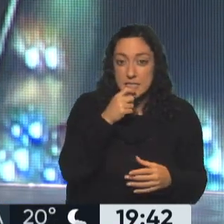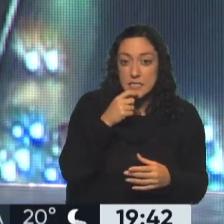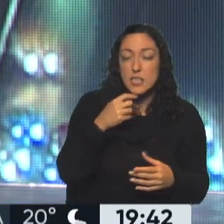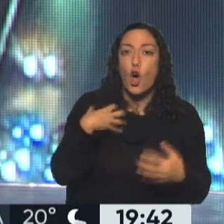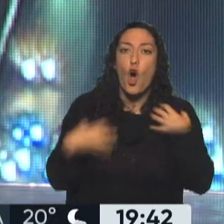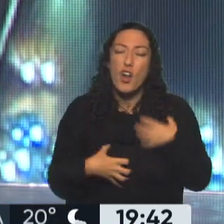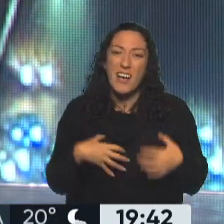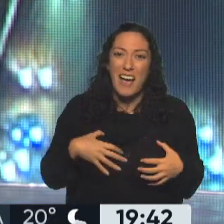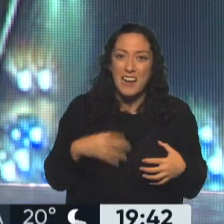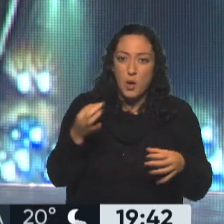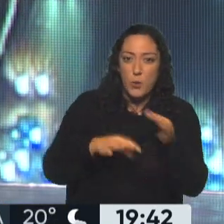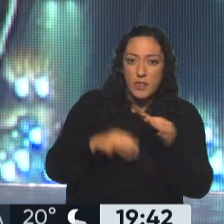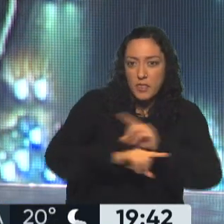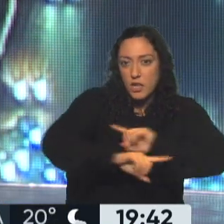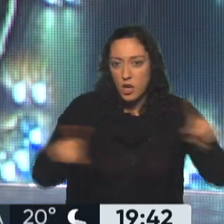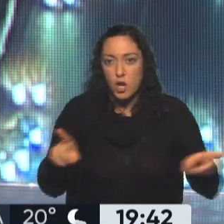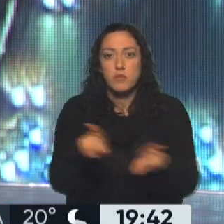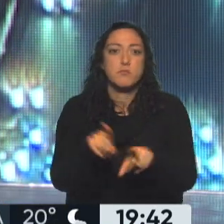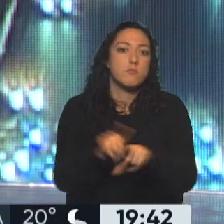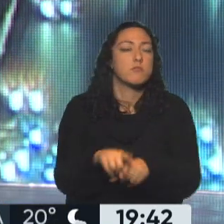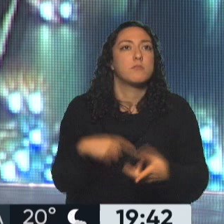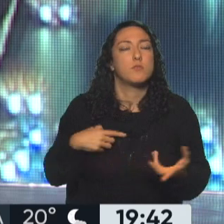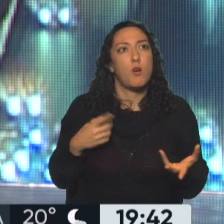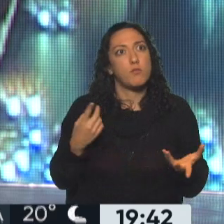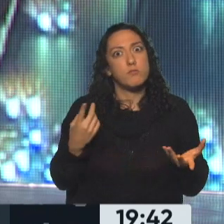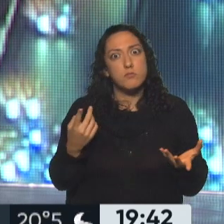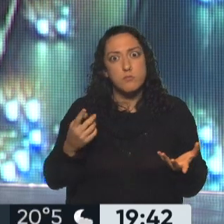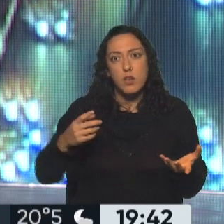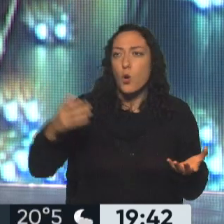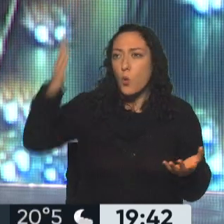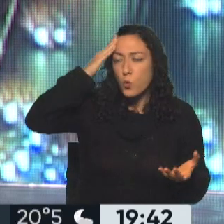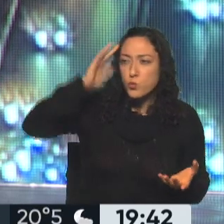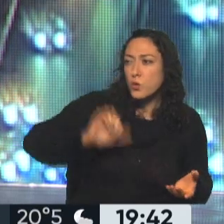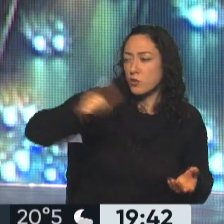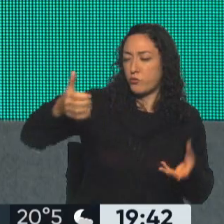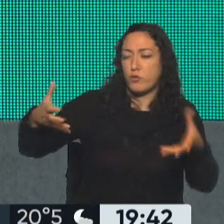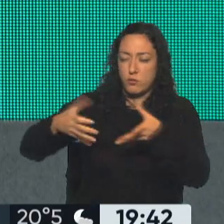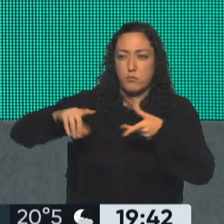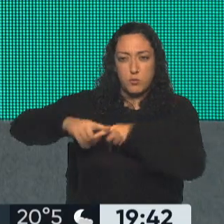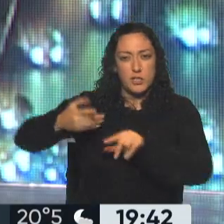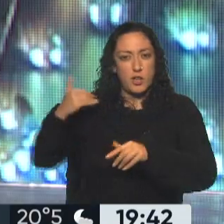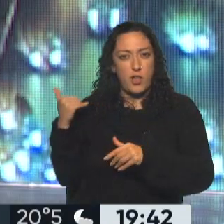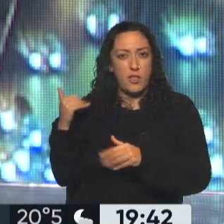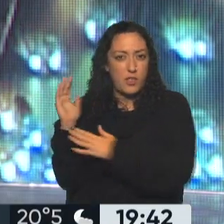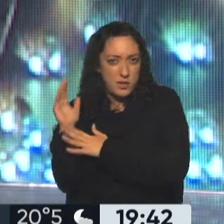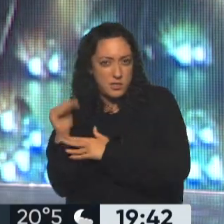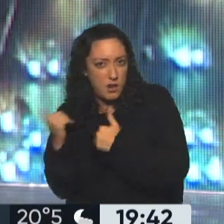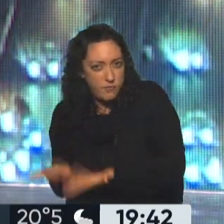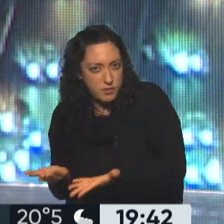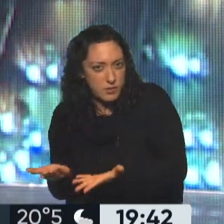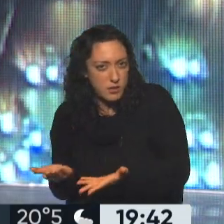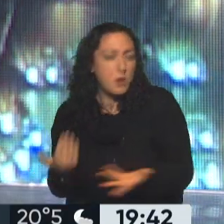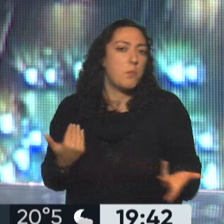propios órganos, y aunque sea esa discusión banal se instala, ya está habiendo un triunfo cultural de ese tipo de derecha. Por eso yo no comparto para nada